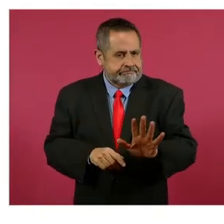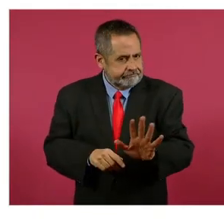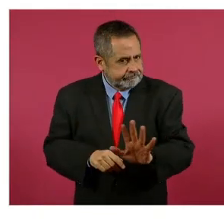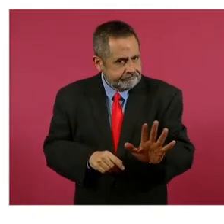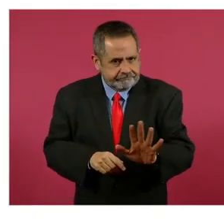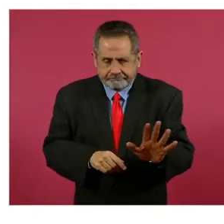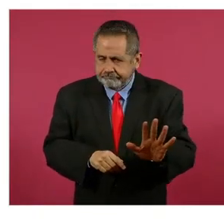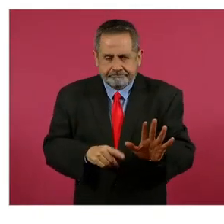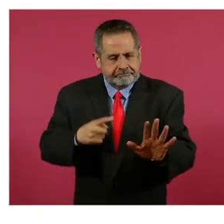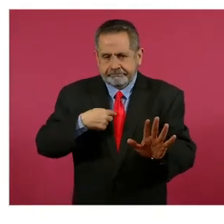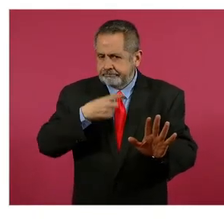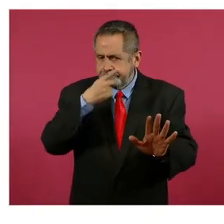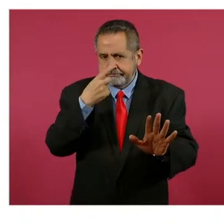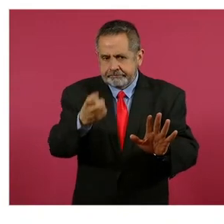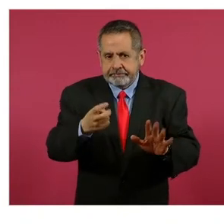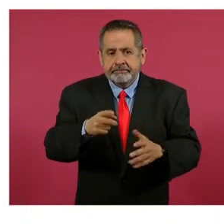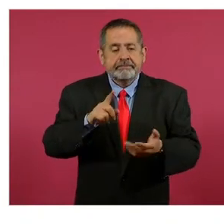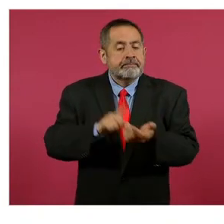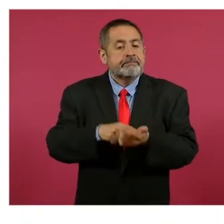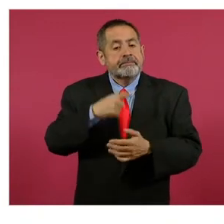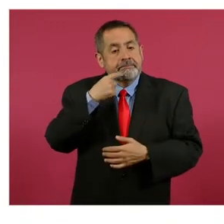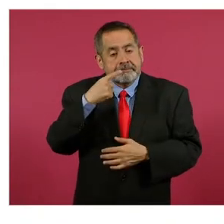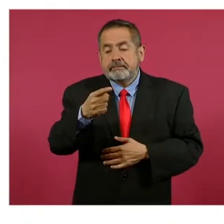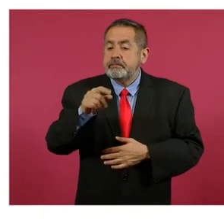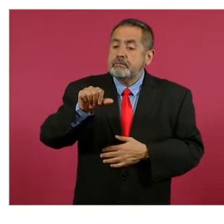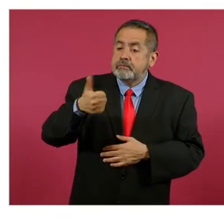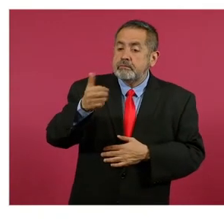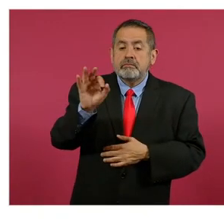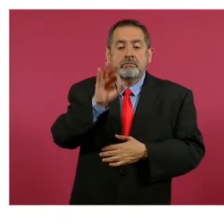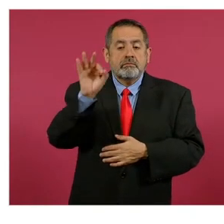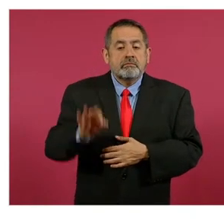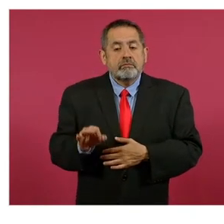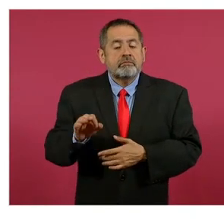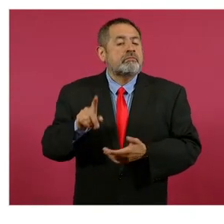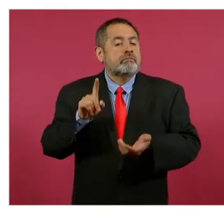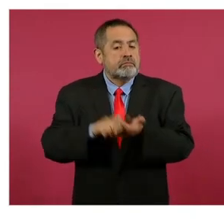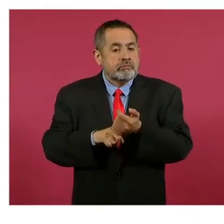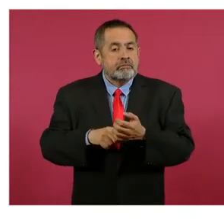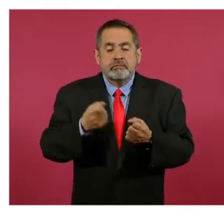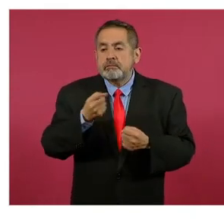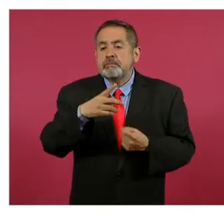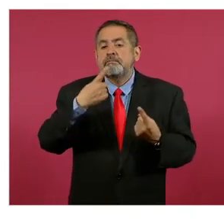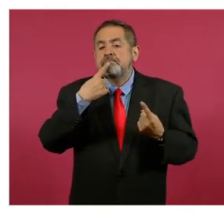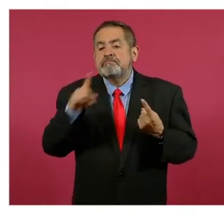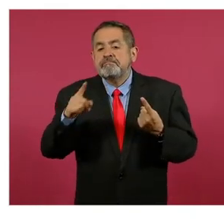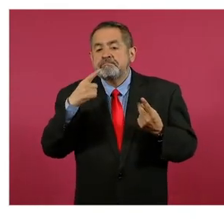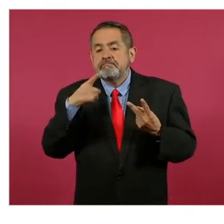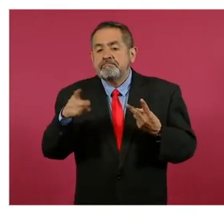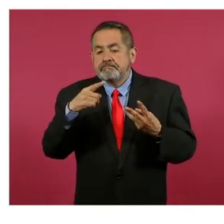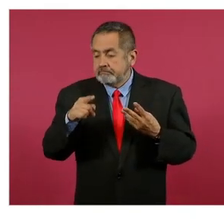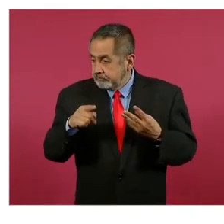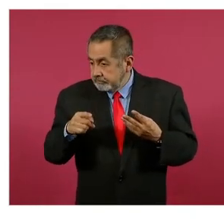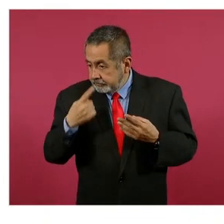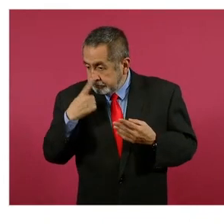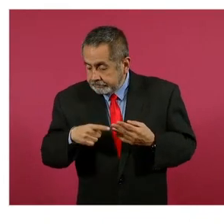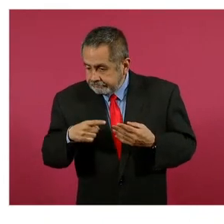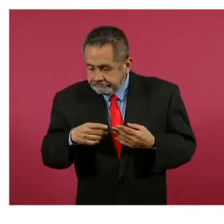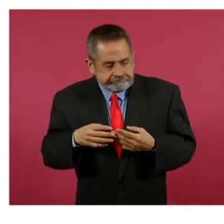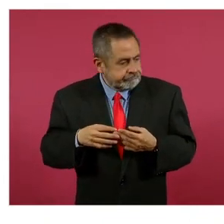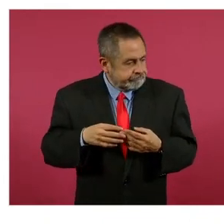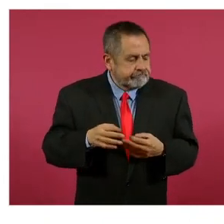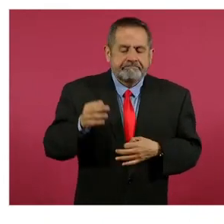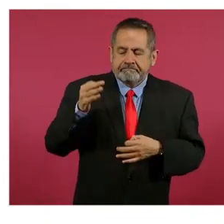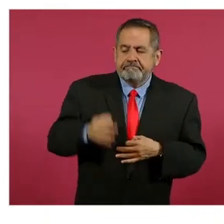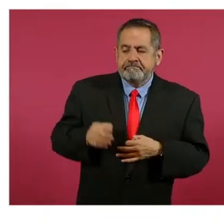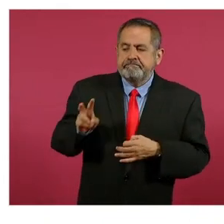caso. Aquí este 11% lo que tenemos es que se trata de denuncias confirmadas. En este caso